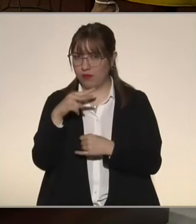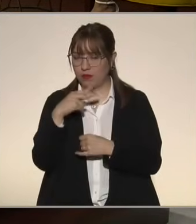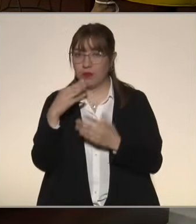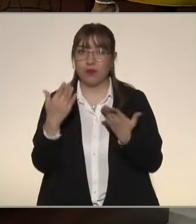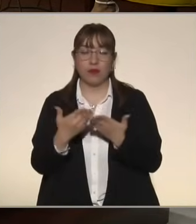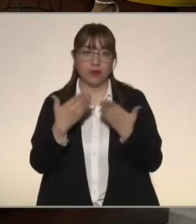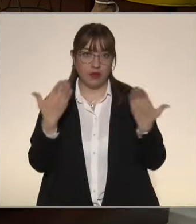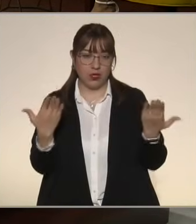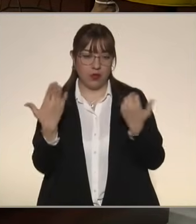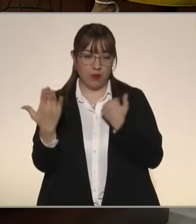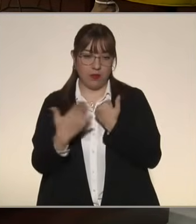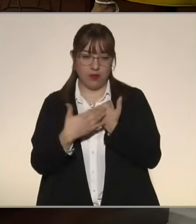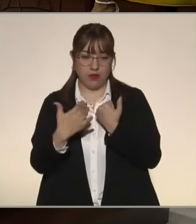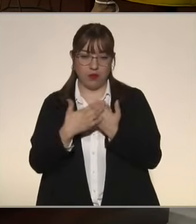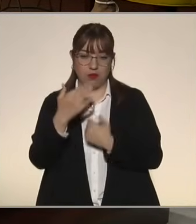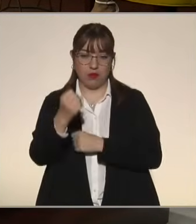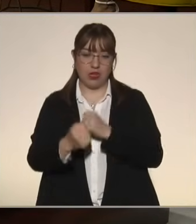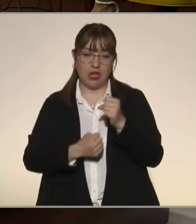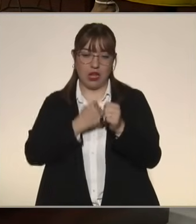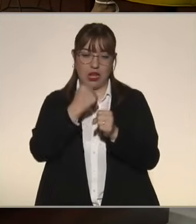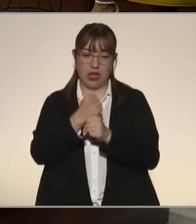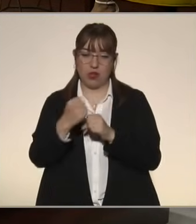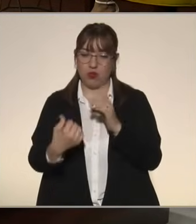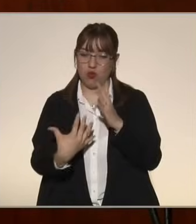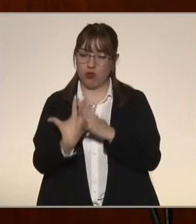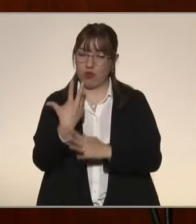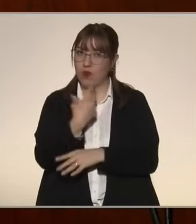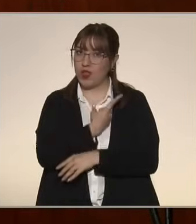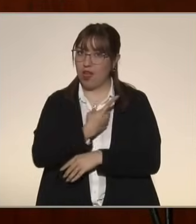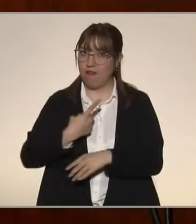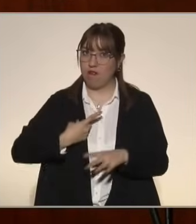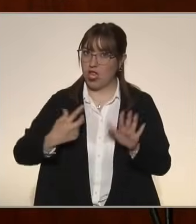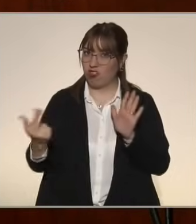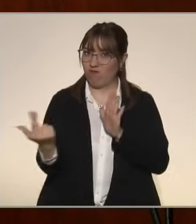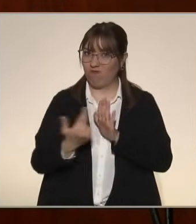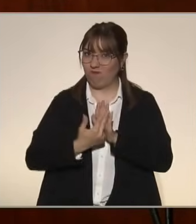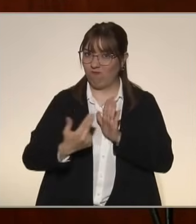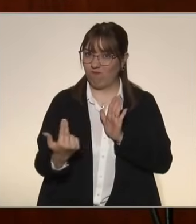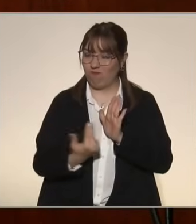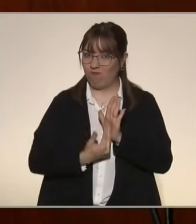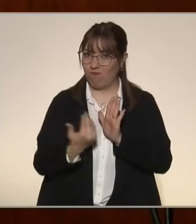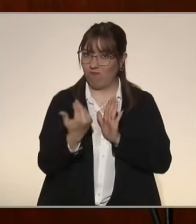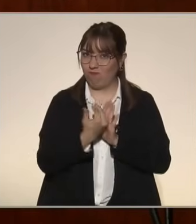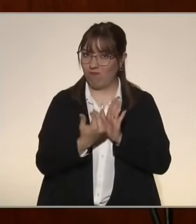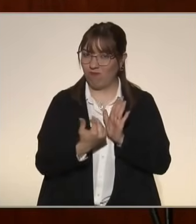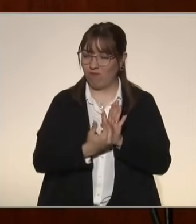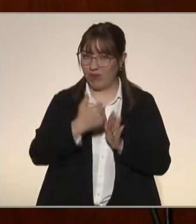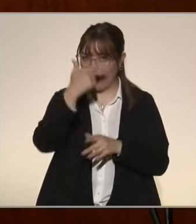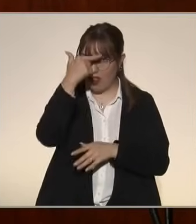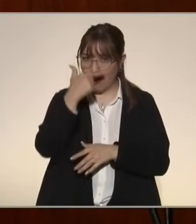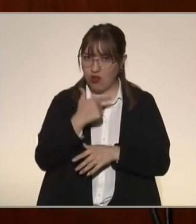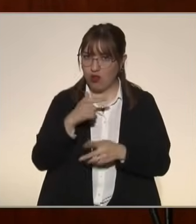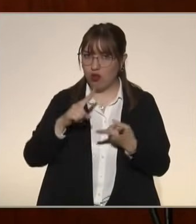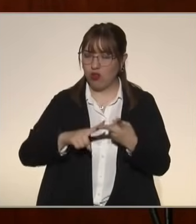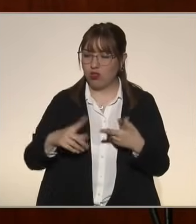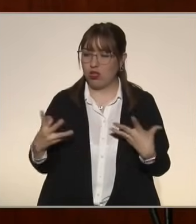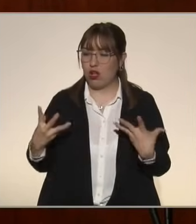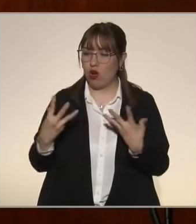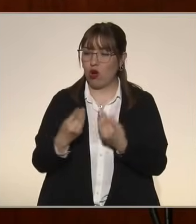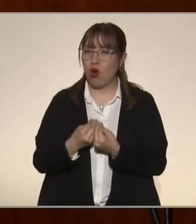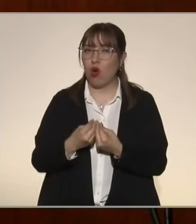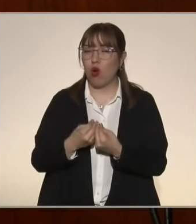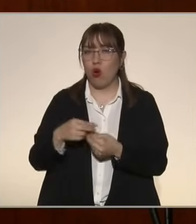es como, bueno, pues tiene que ser de determinada manera, ¿no? Tiene que ser en la noche, tiene que ser con las